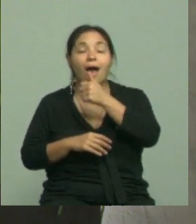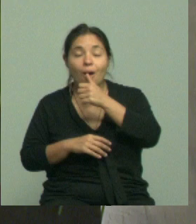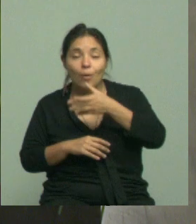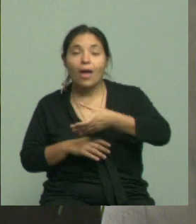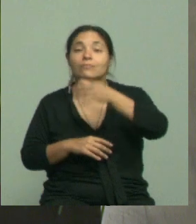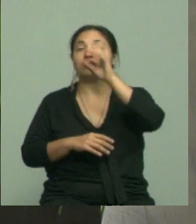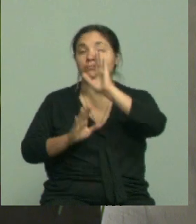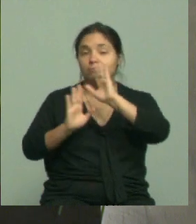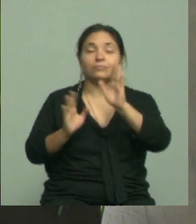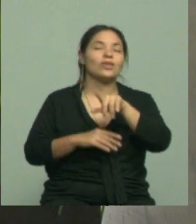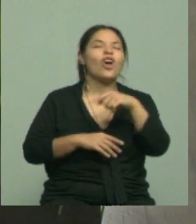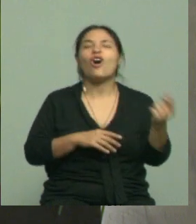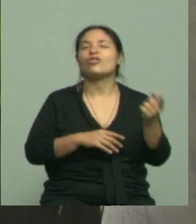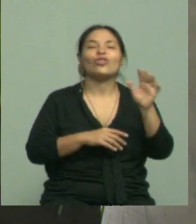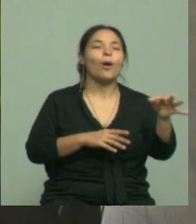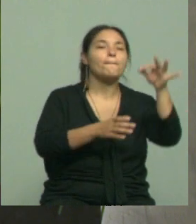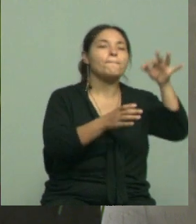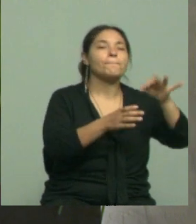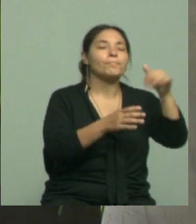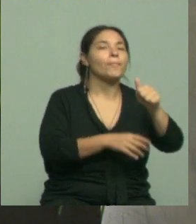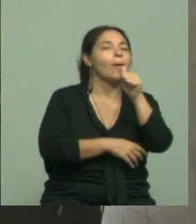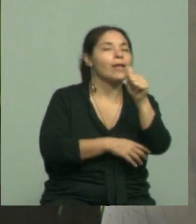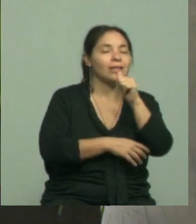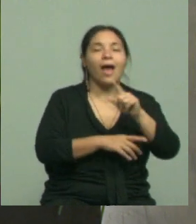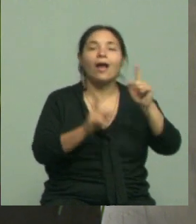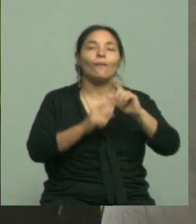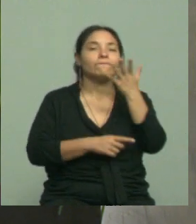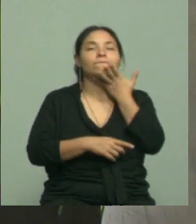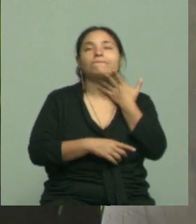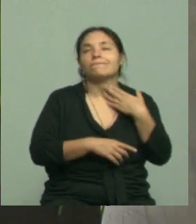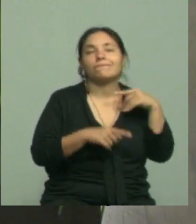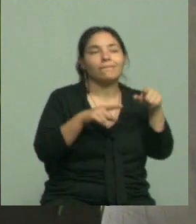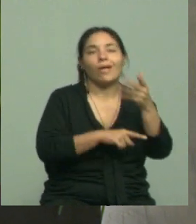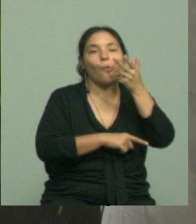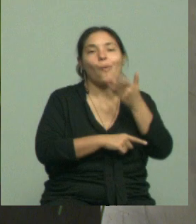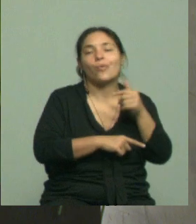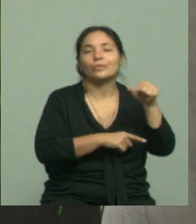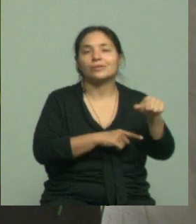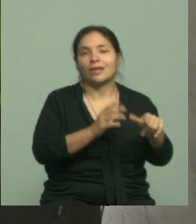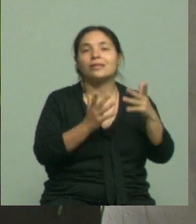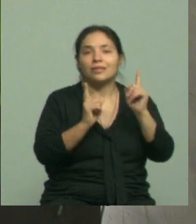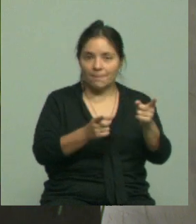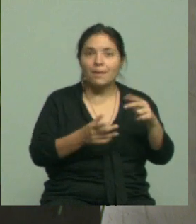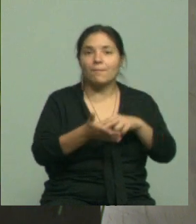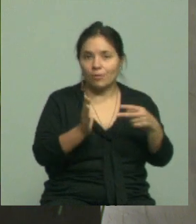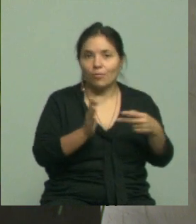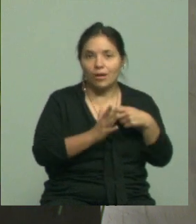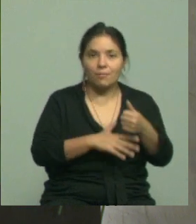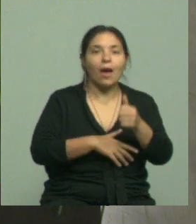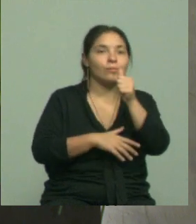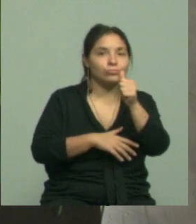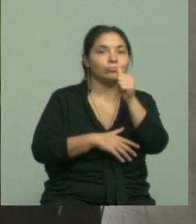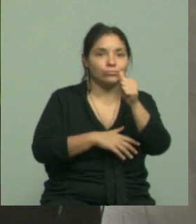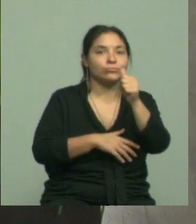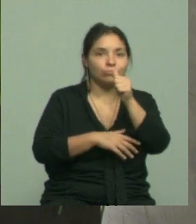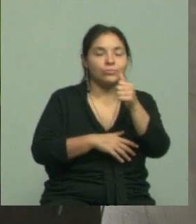mate, y por ahí es muy adicto uno a ciertas infusiones y también nos pueden llegar a afectar esas infusiones si las consumimos mucho